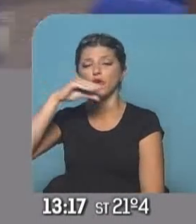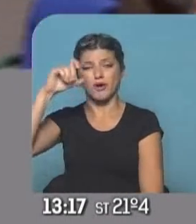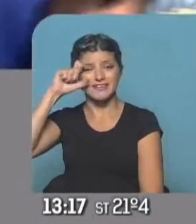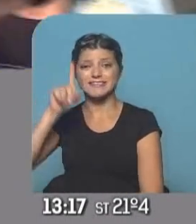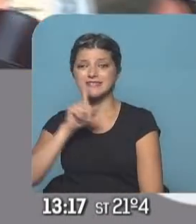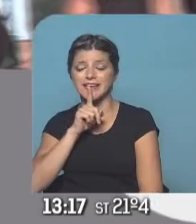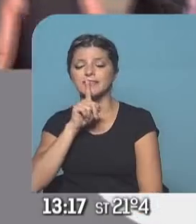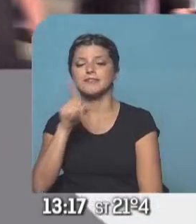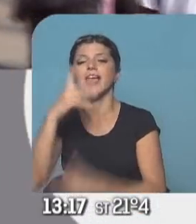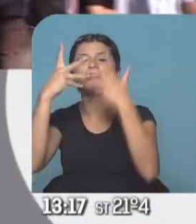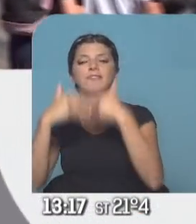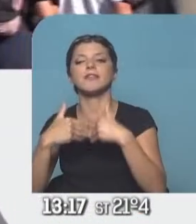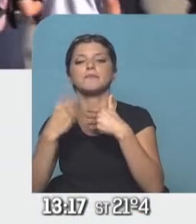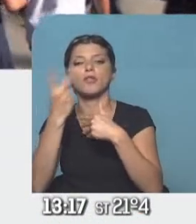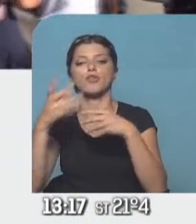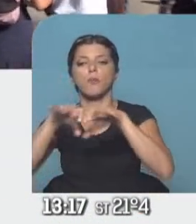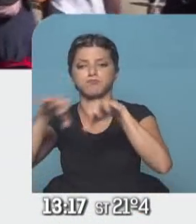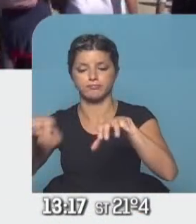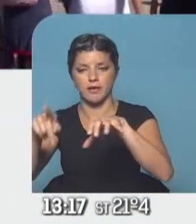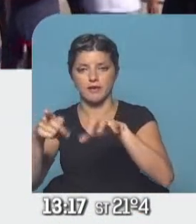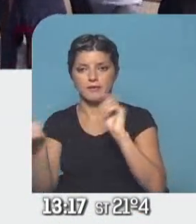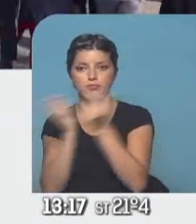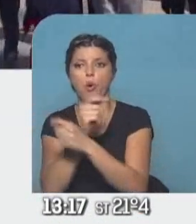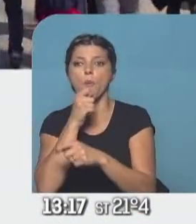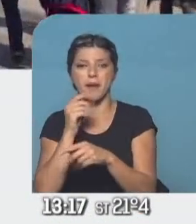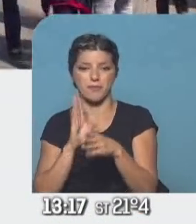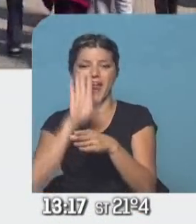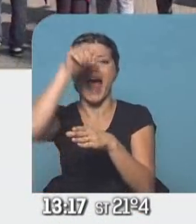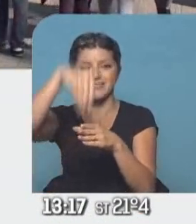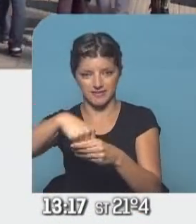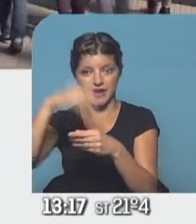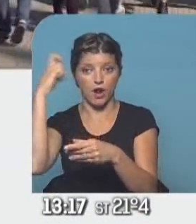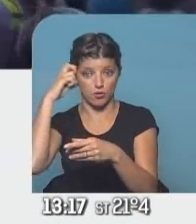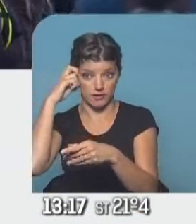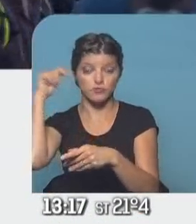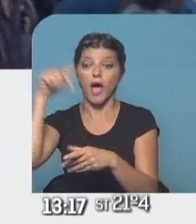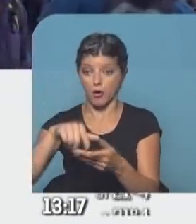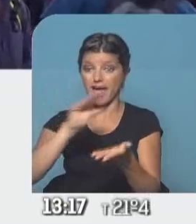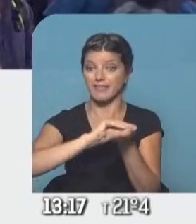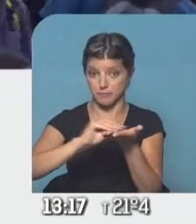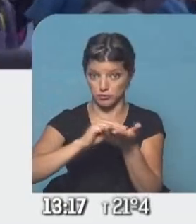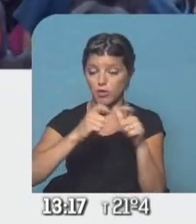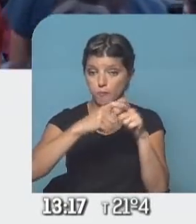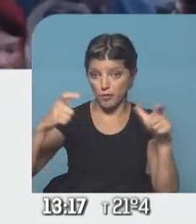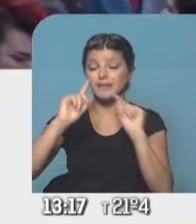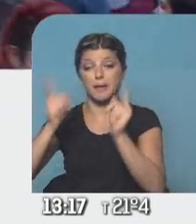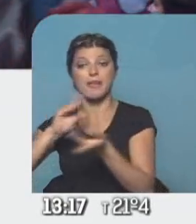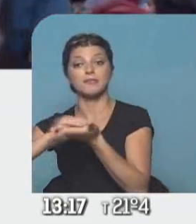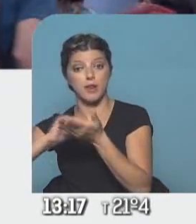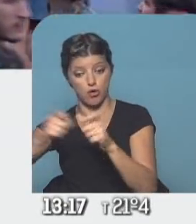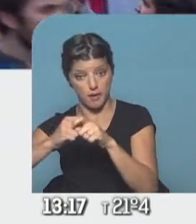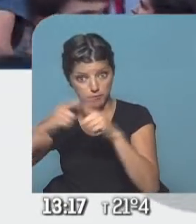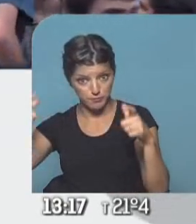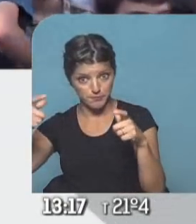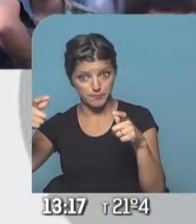muy injusta lo que era la entrada al Congreso, y ahora va a haber más diputados y más senadores. La